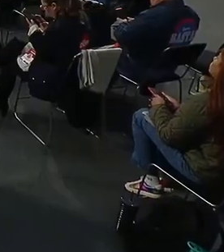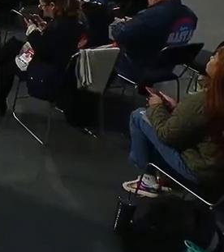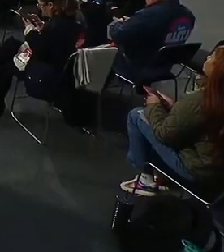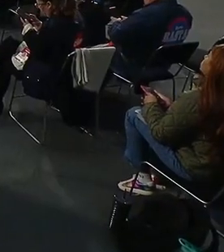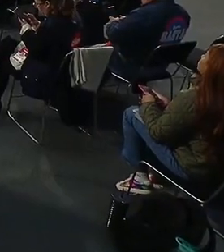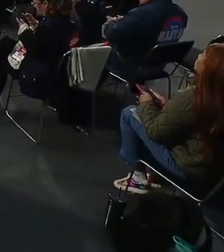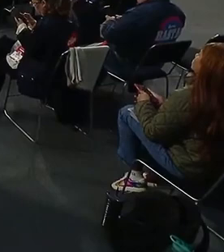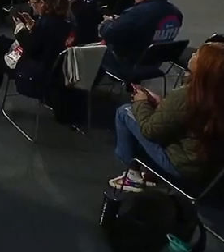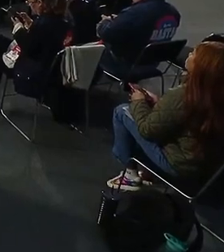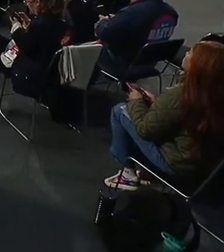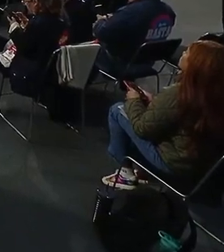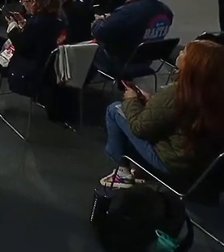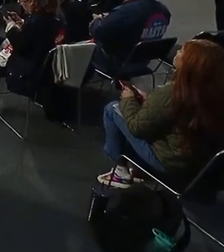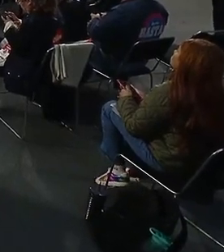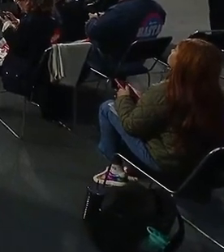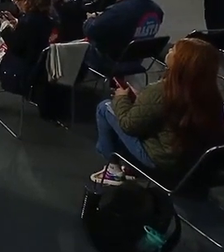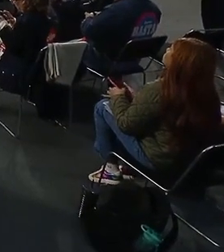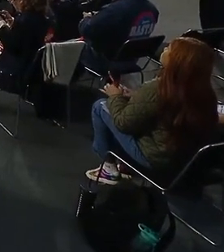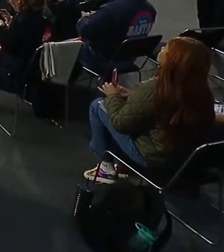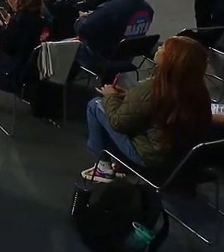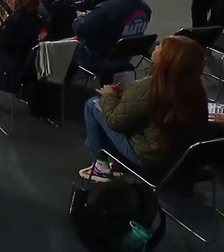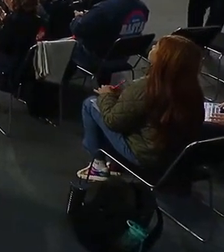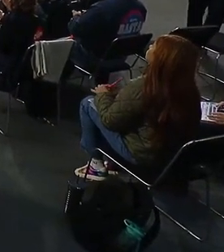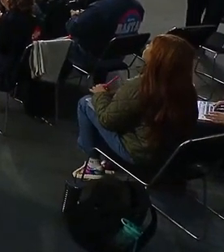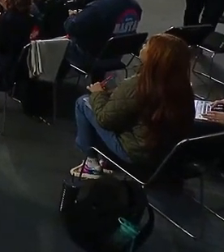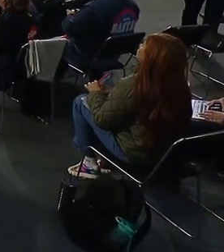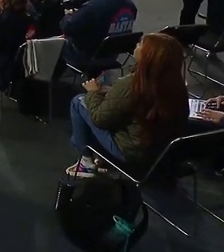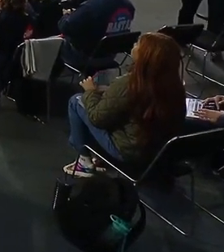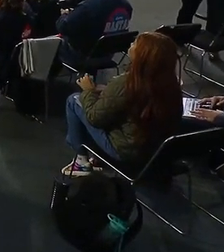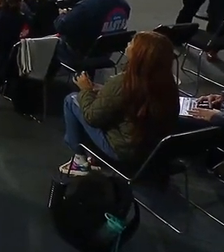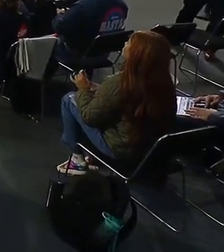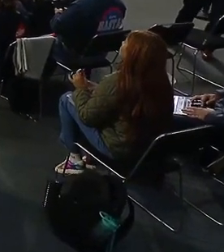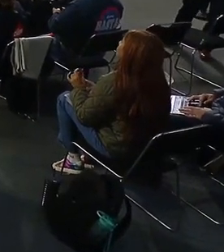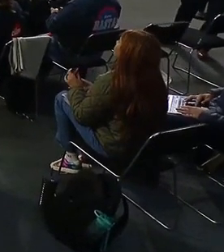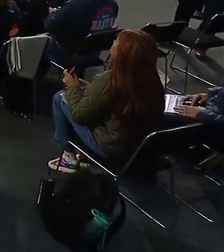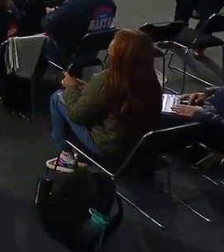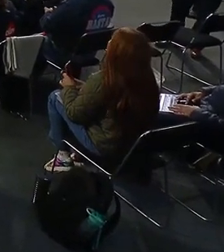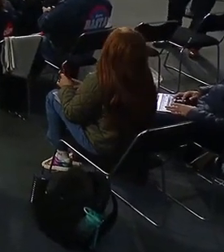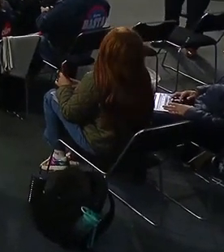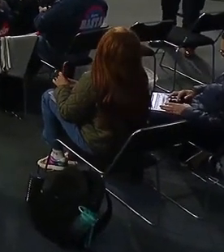creo que con una empresa